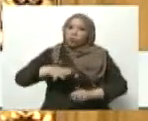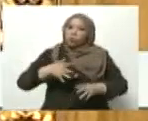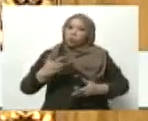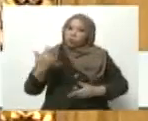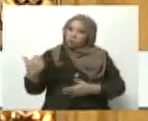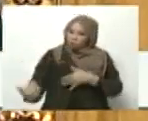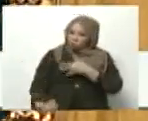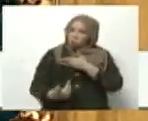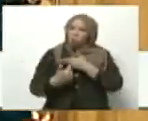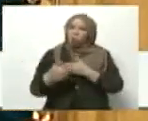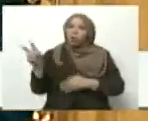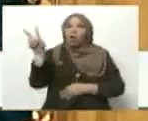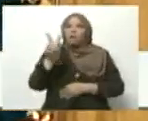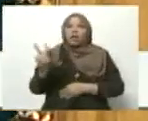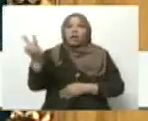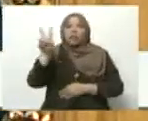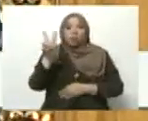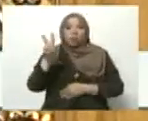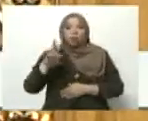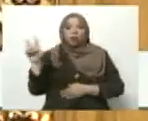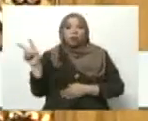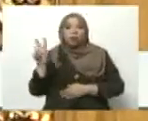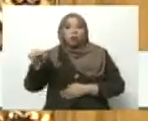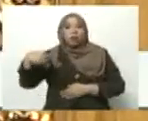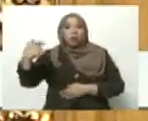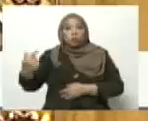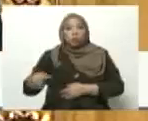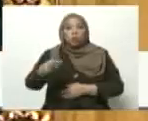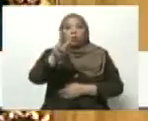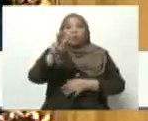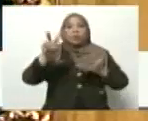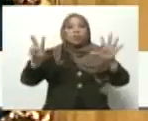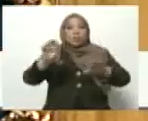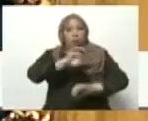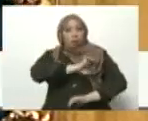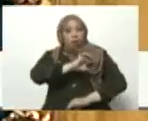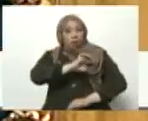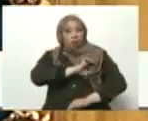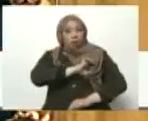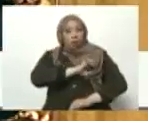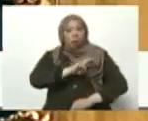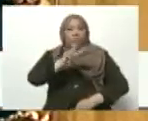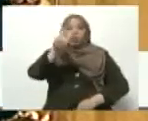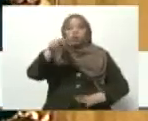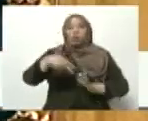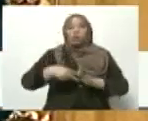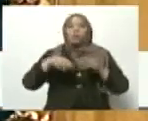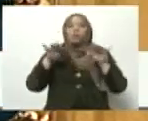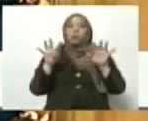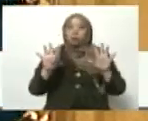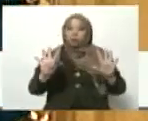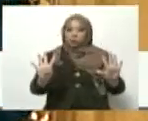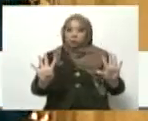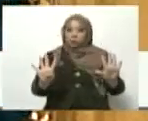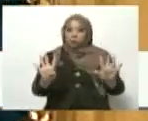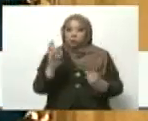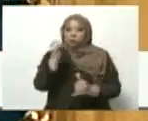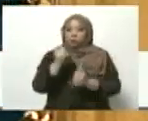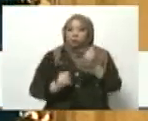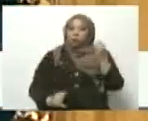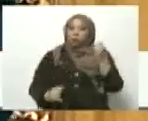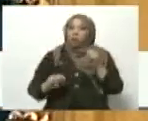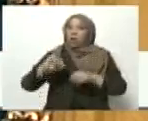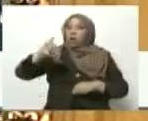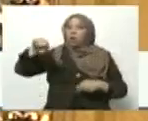hacia Venezuela. Se ocurrieron precisamente pocos días después, el 26 de enero, del año 2019, después de la autoproclamación de